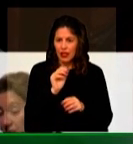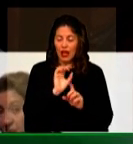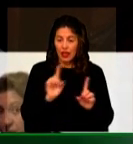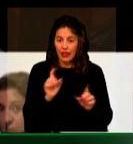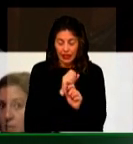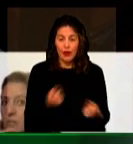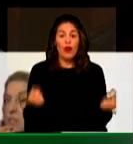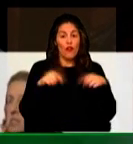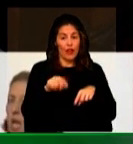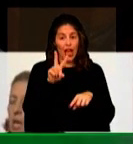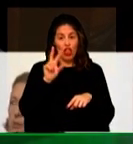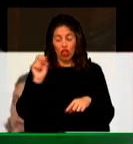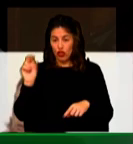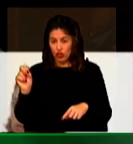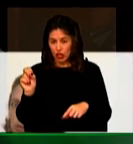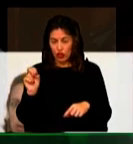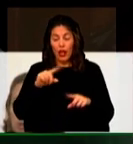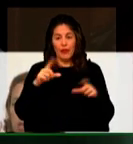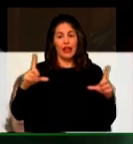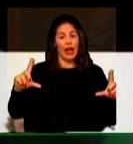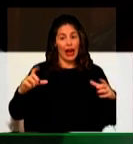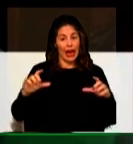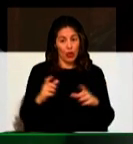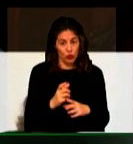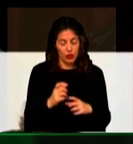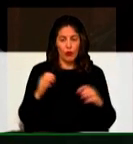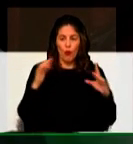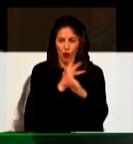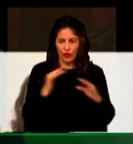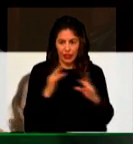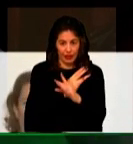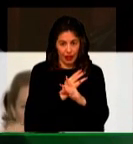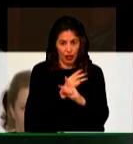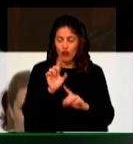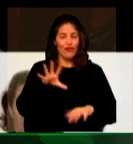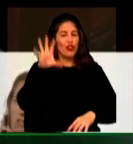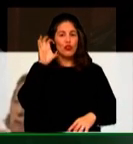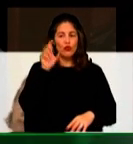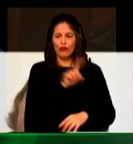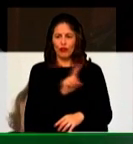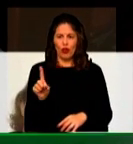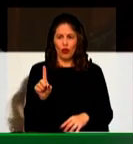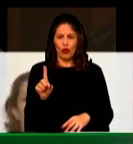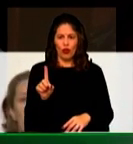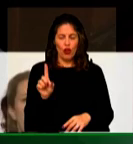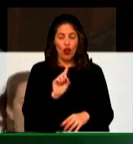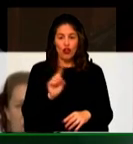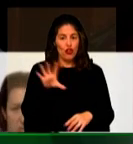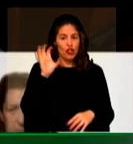a los 200 y que para eso había que reducir la movilidad. No se escuchó. Y que no se